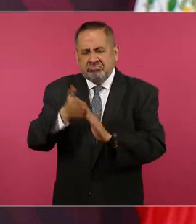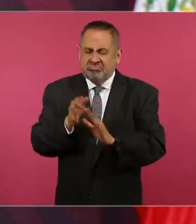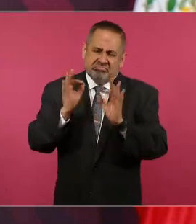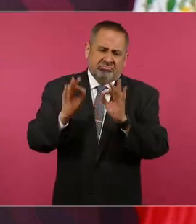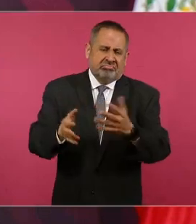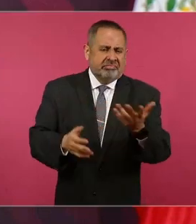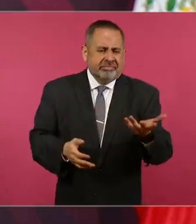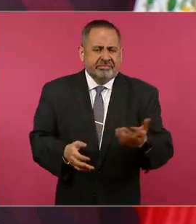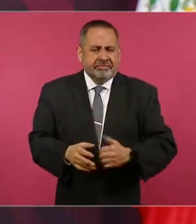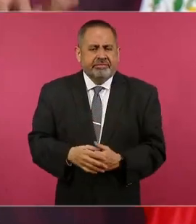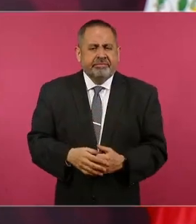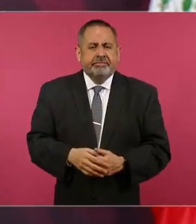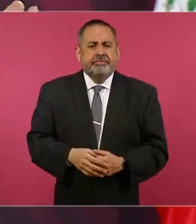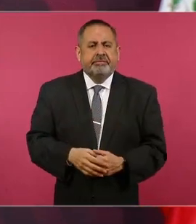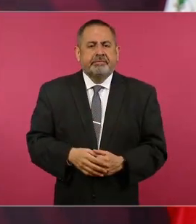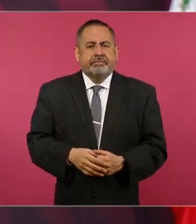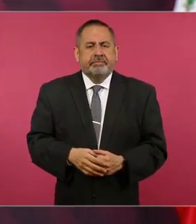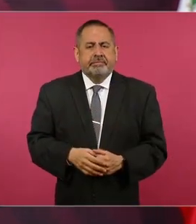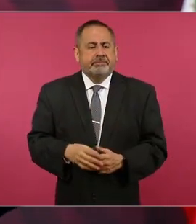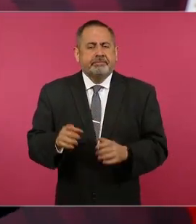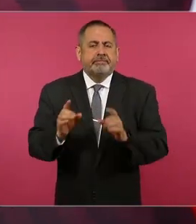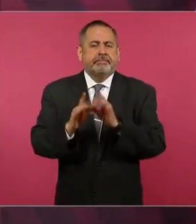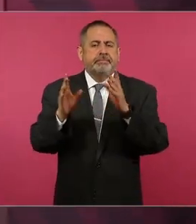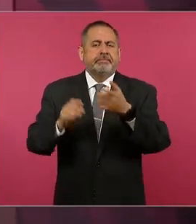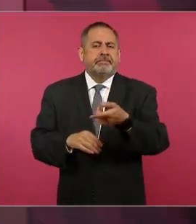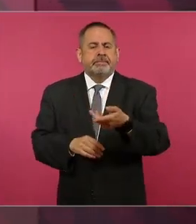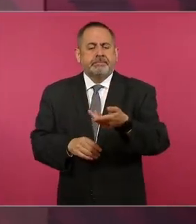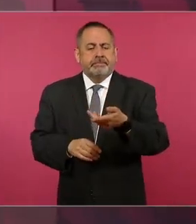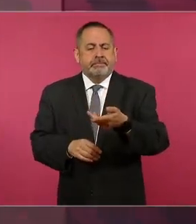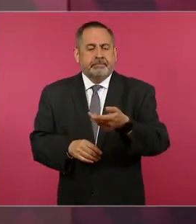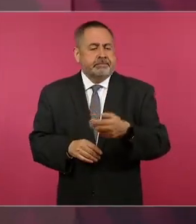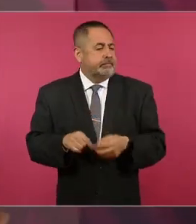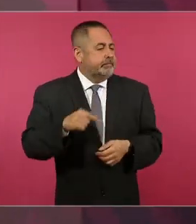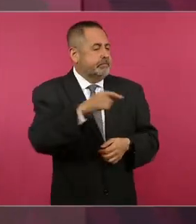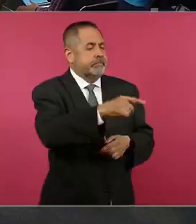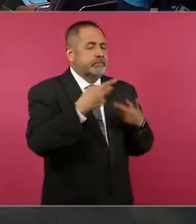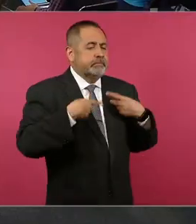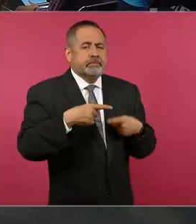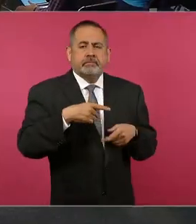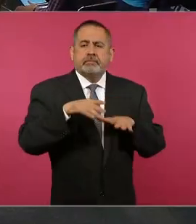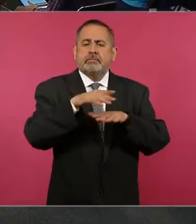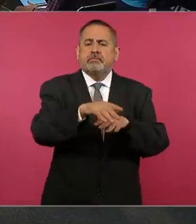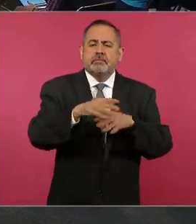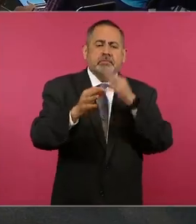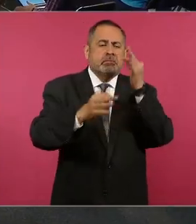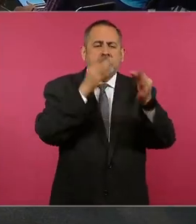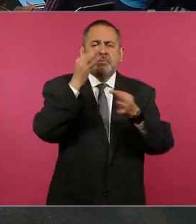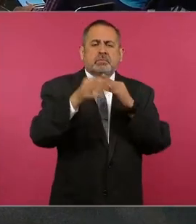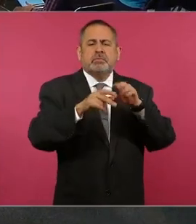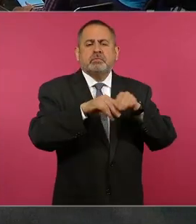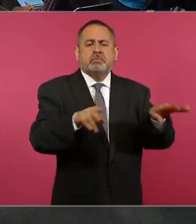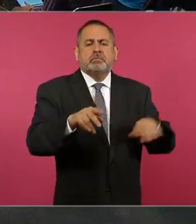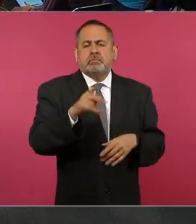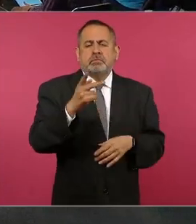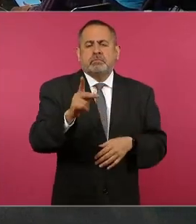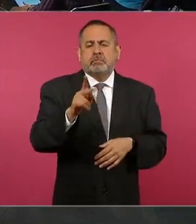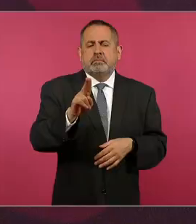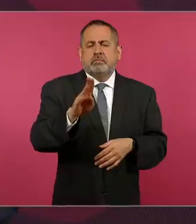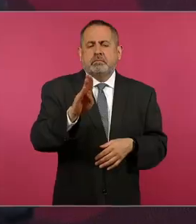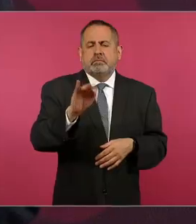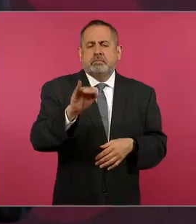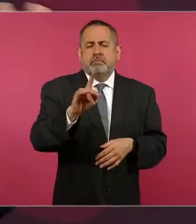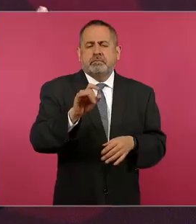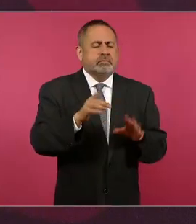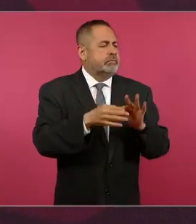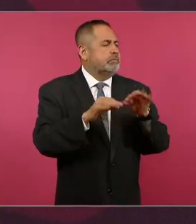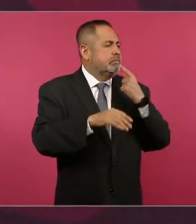entonces de repente un publicista ya se convierte en